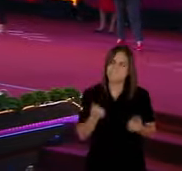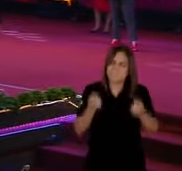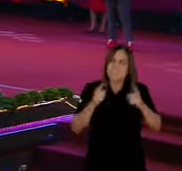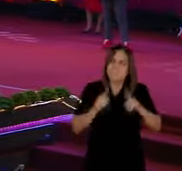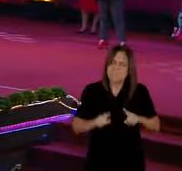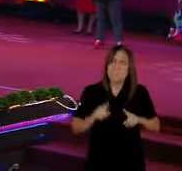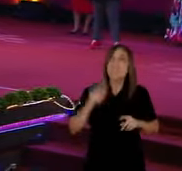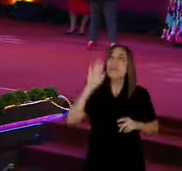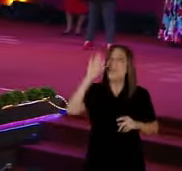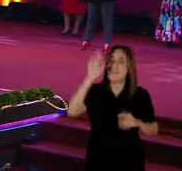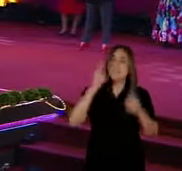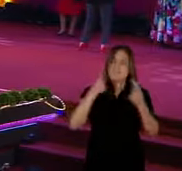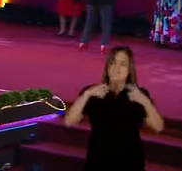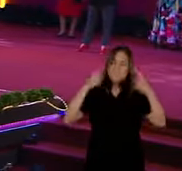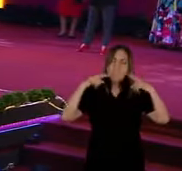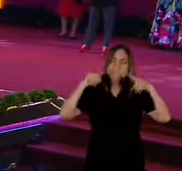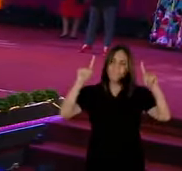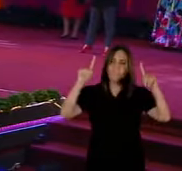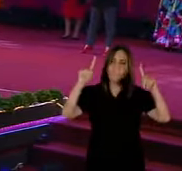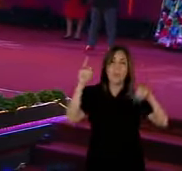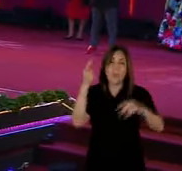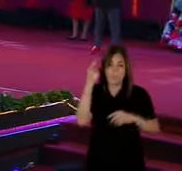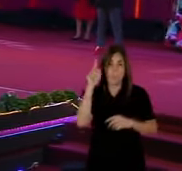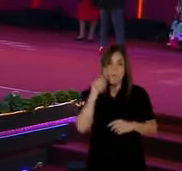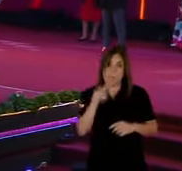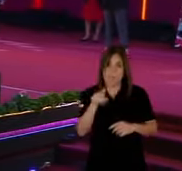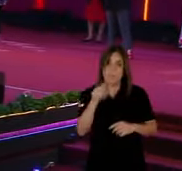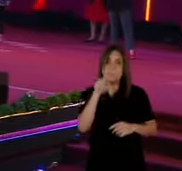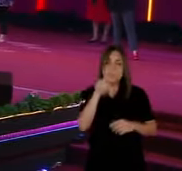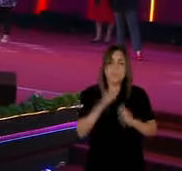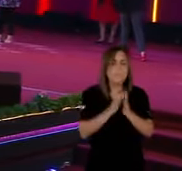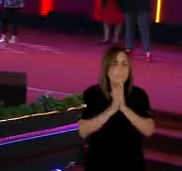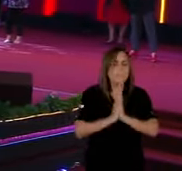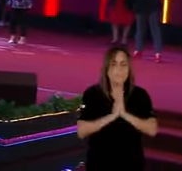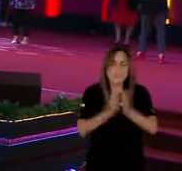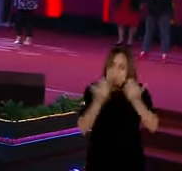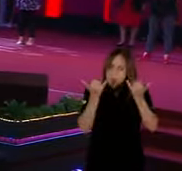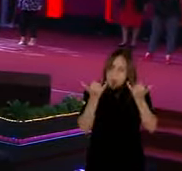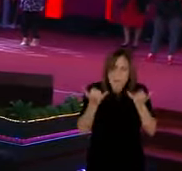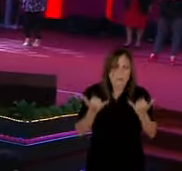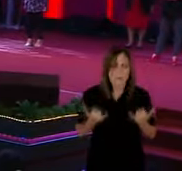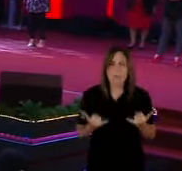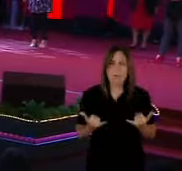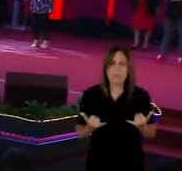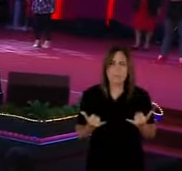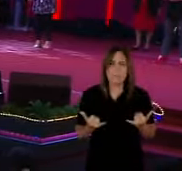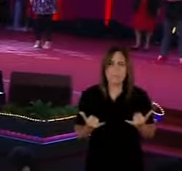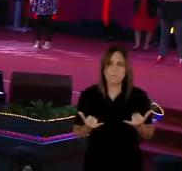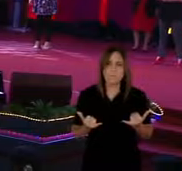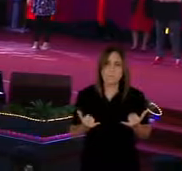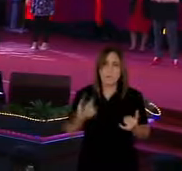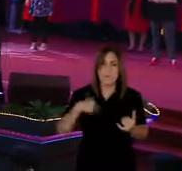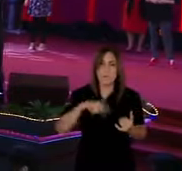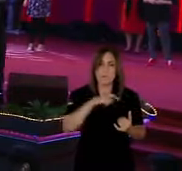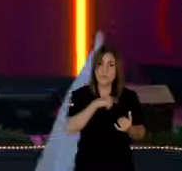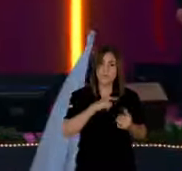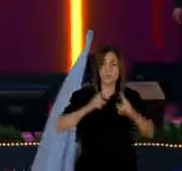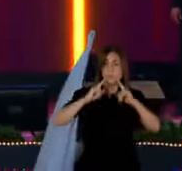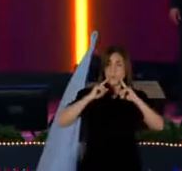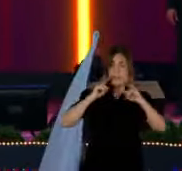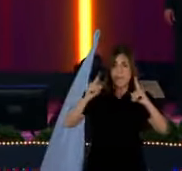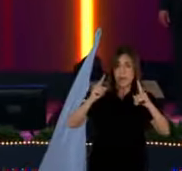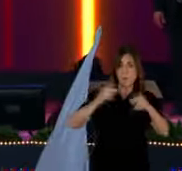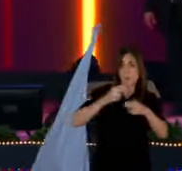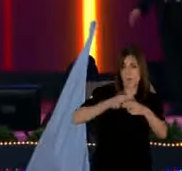prometió, Él lo va a cumplir. Por eso tu petición, hoy en esta hora, hoy declaramos en el nombre de Jesús. No te me distraigas con nada. Hoy declaramos